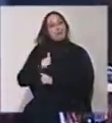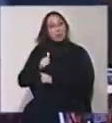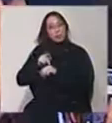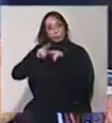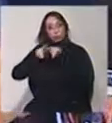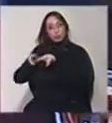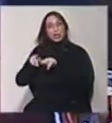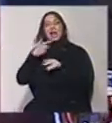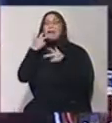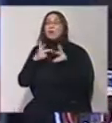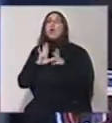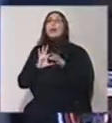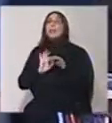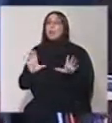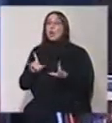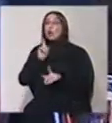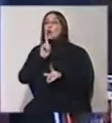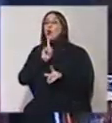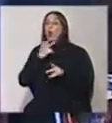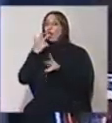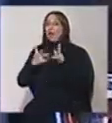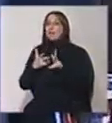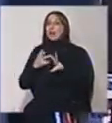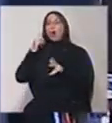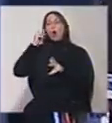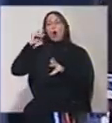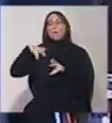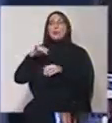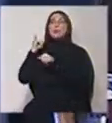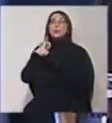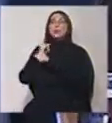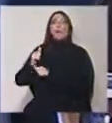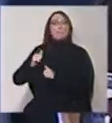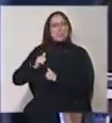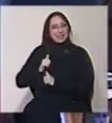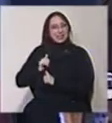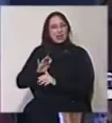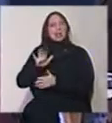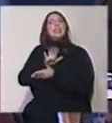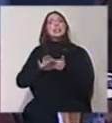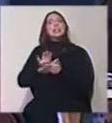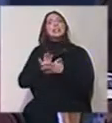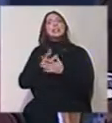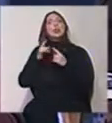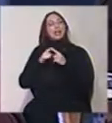en democracia, no hablo de lo que opinan las instituciones militares en situaciones